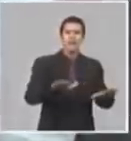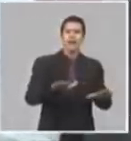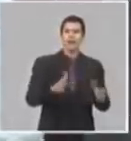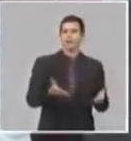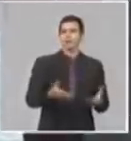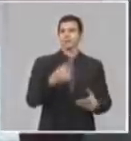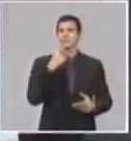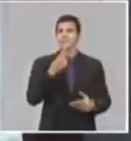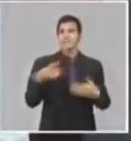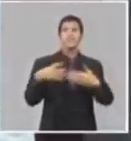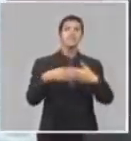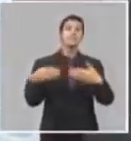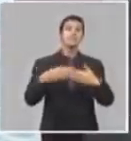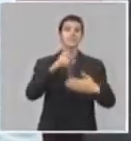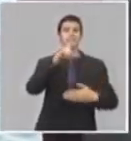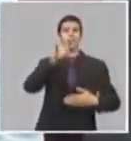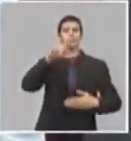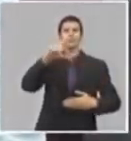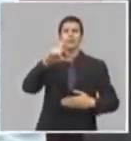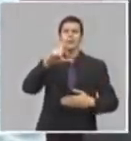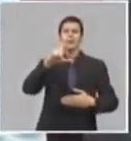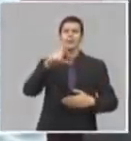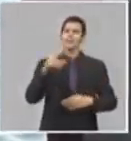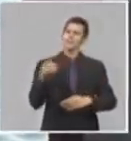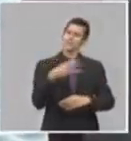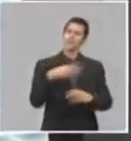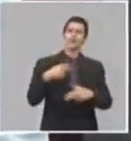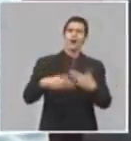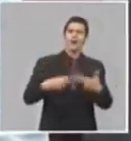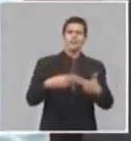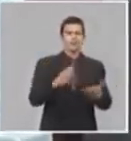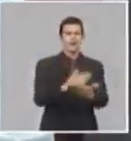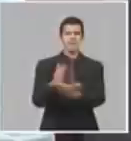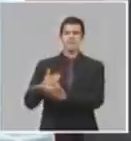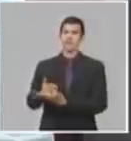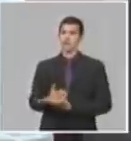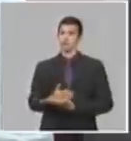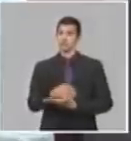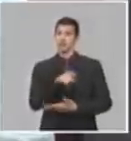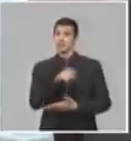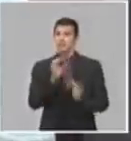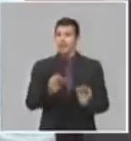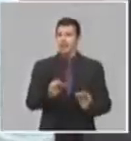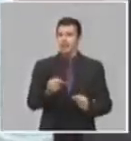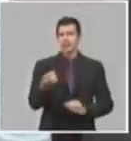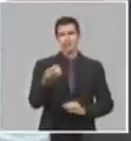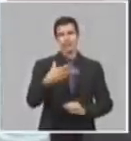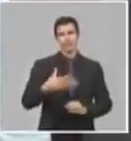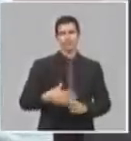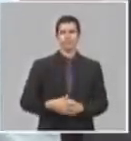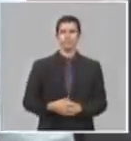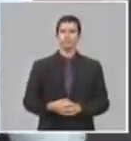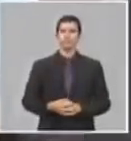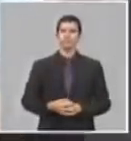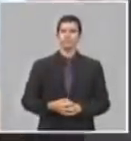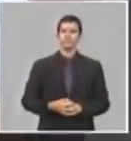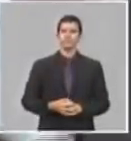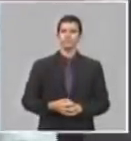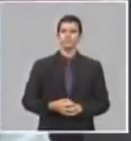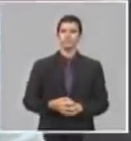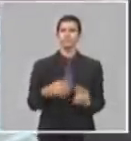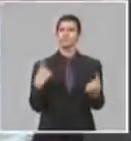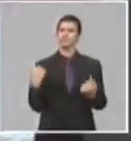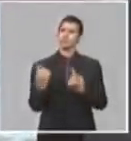están tratando de sembrar hoy en las redes sociales. Y algunas de nuestra gente, porque no hemos dado la información todavía, porque